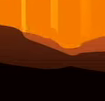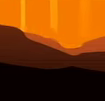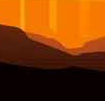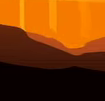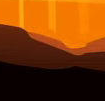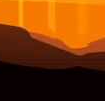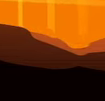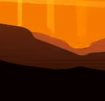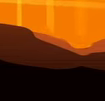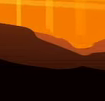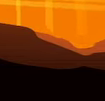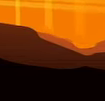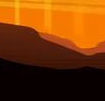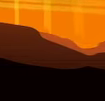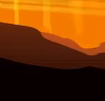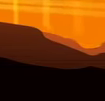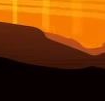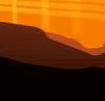Comencemos. Adelante, Martín.